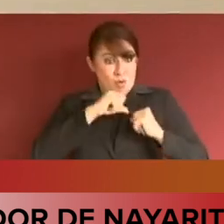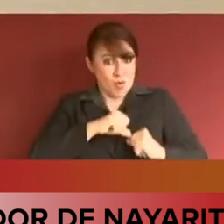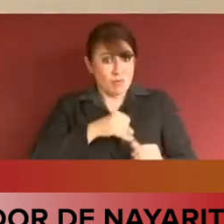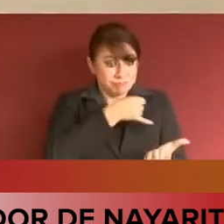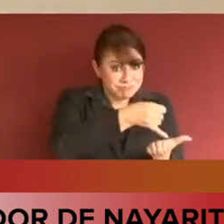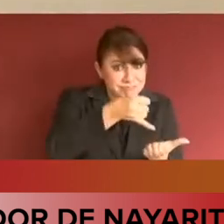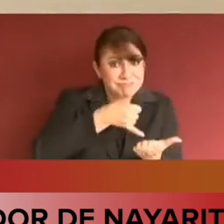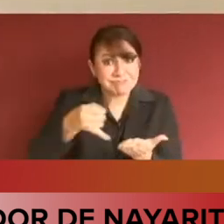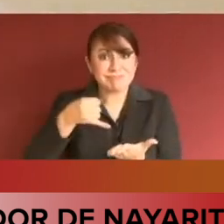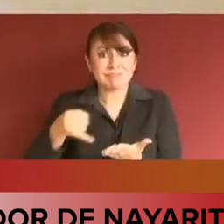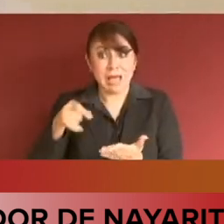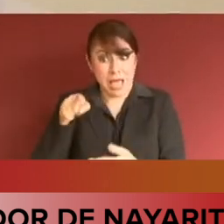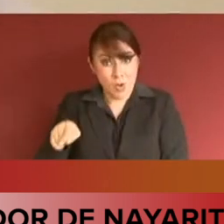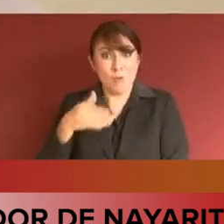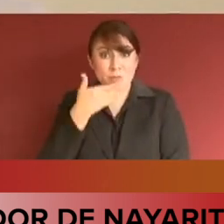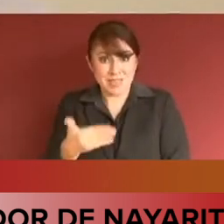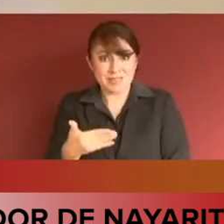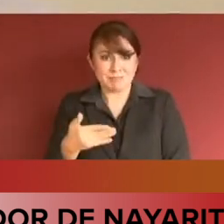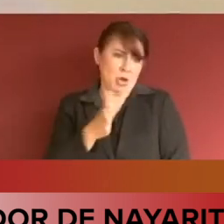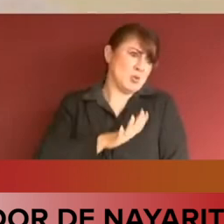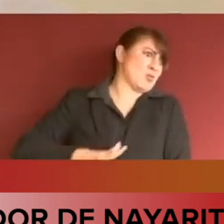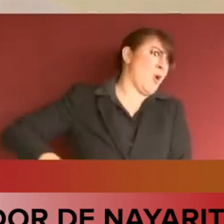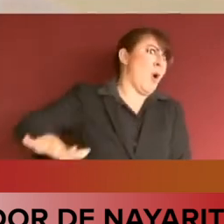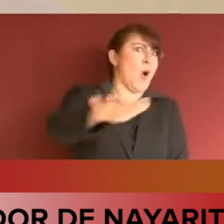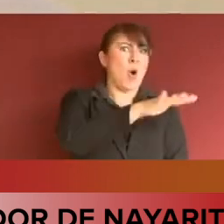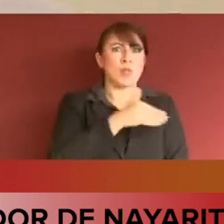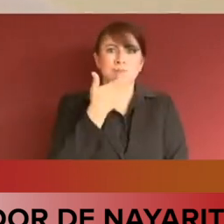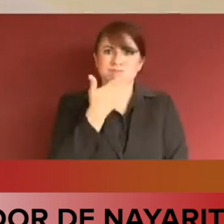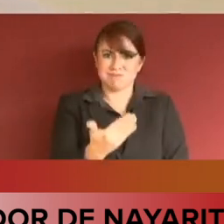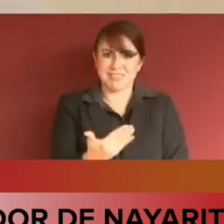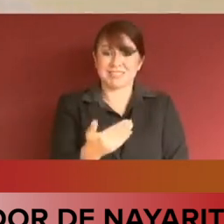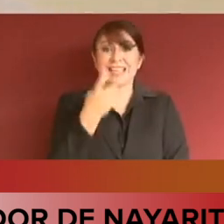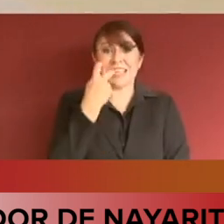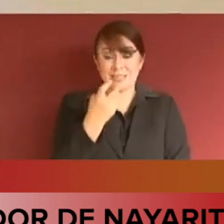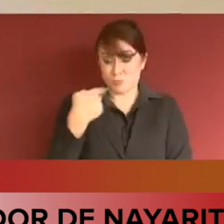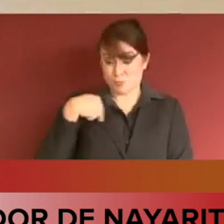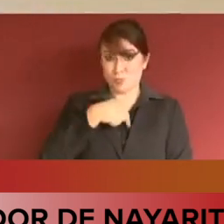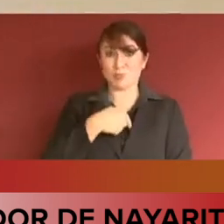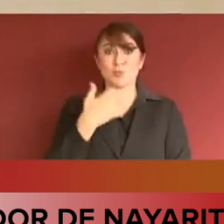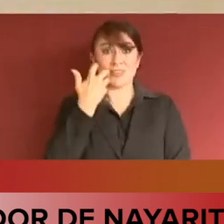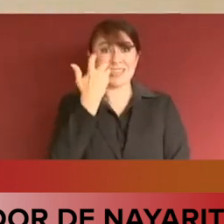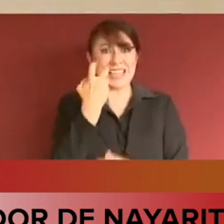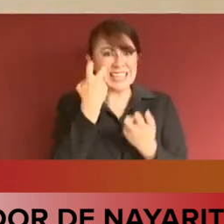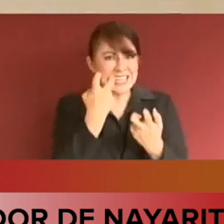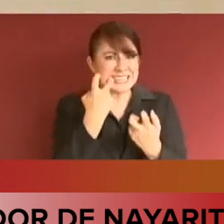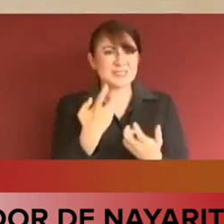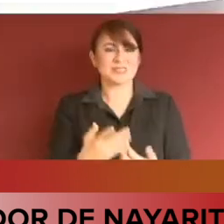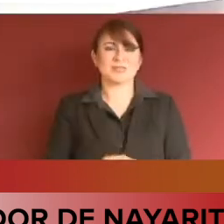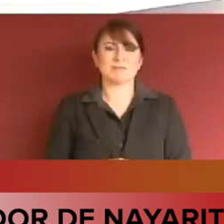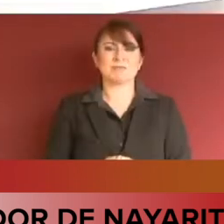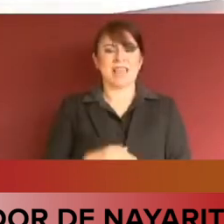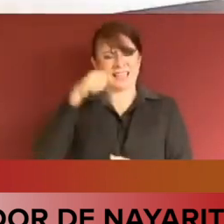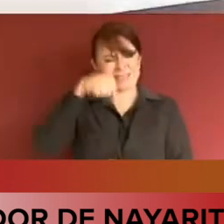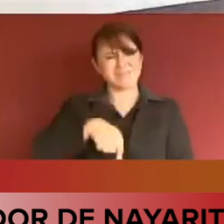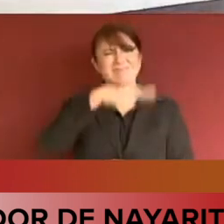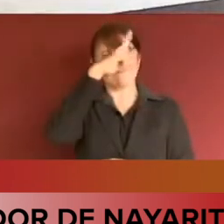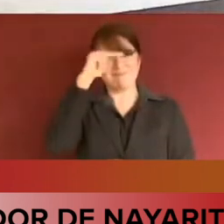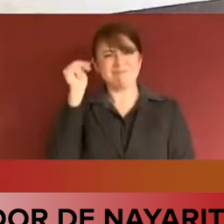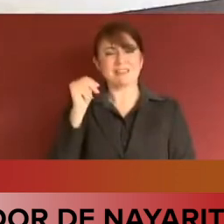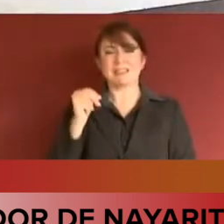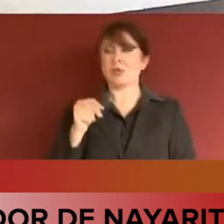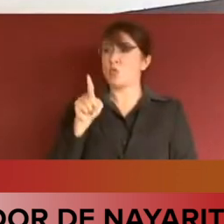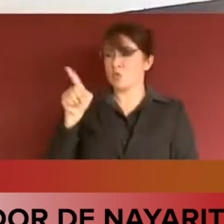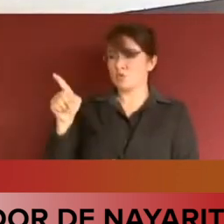todos. Y eso queremos, eso buscamos con su apoyo, presidente, que a Nayarit le vaya mejor,